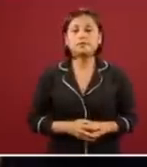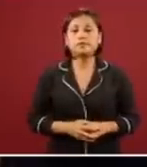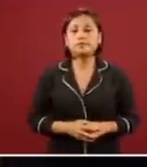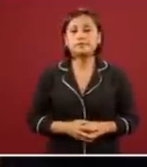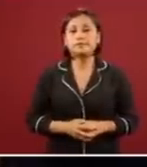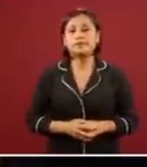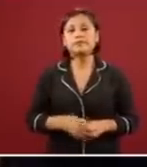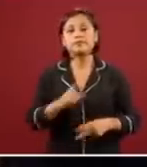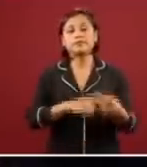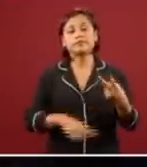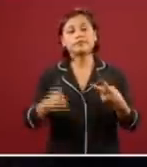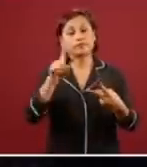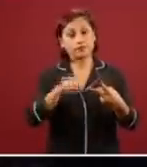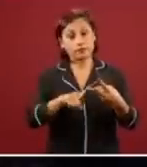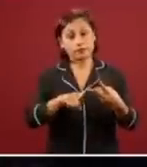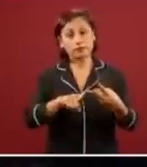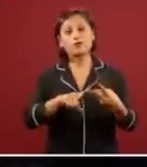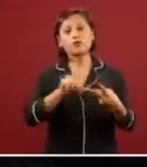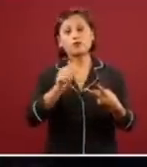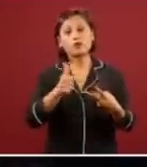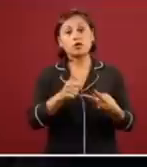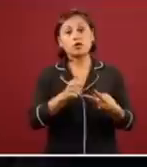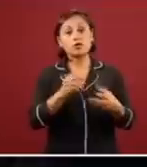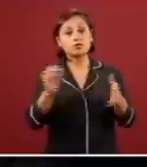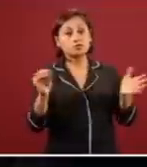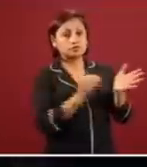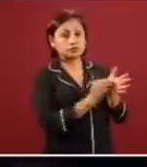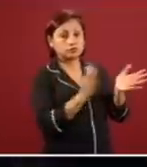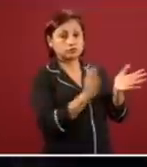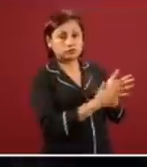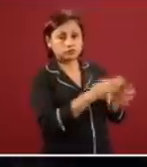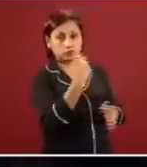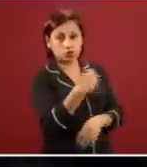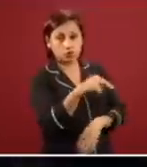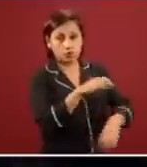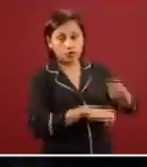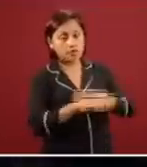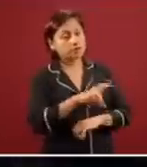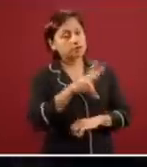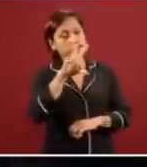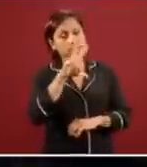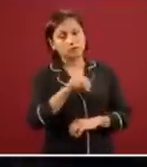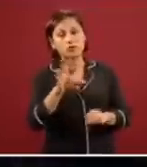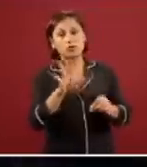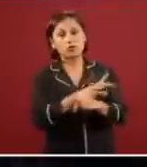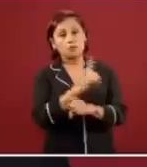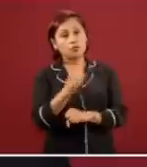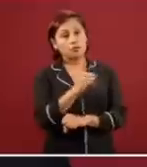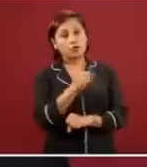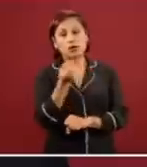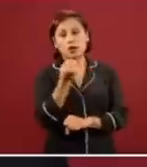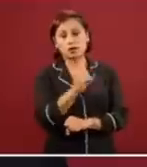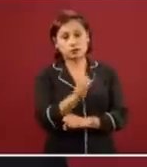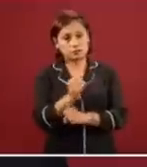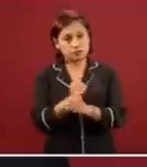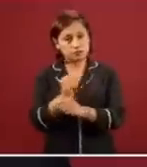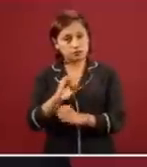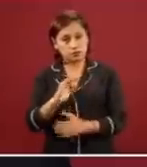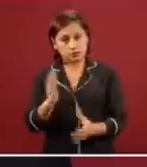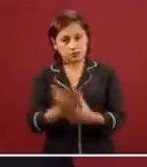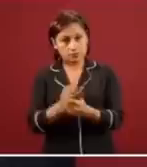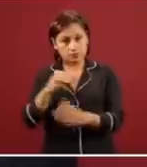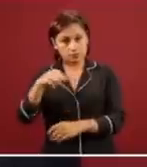El caso número 2, no se omiten los nombres por el deber de sigilo de las carpetas de investigación,